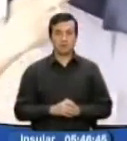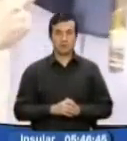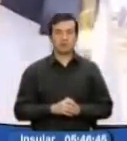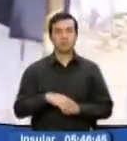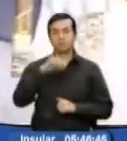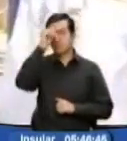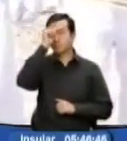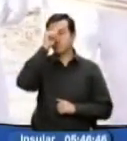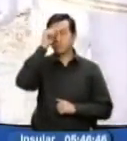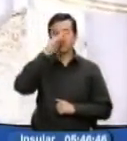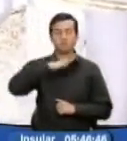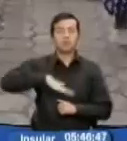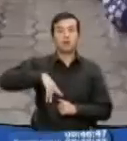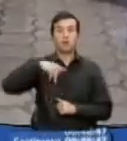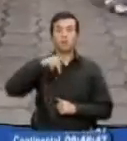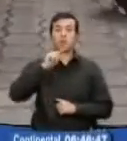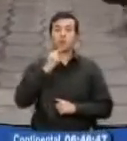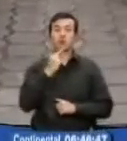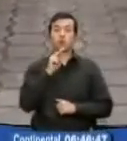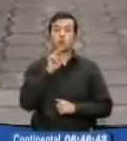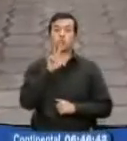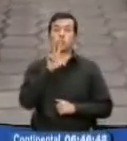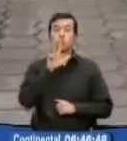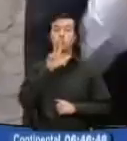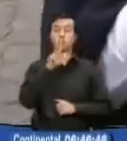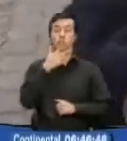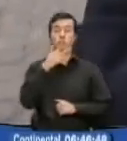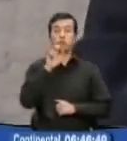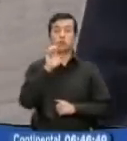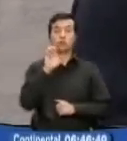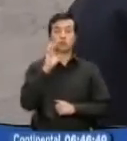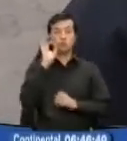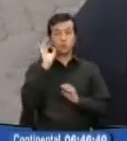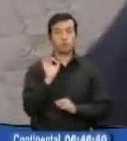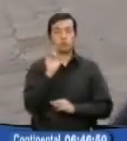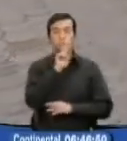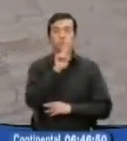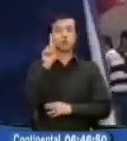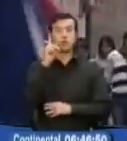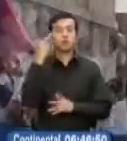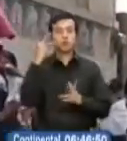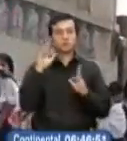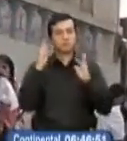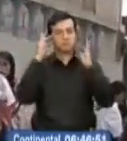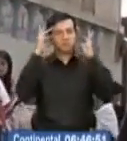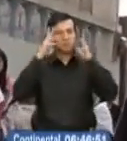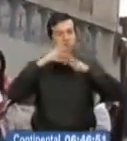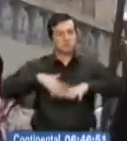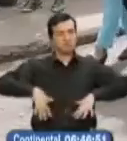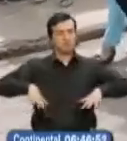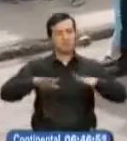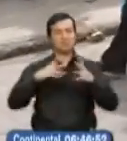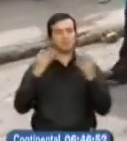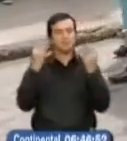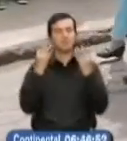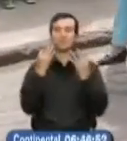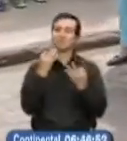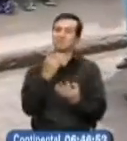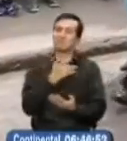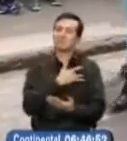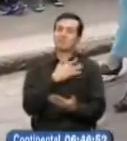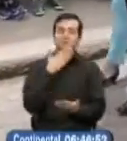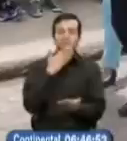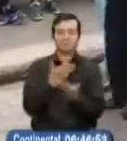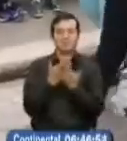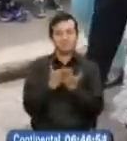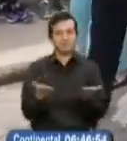Este domingo en Peguche, provincia de Imbabura, inició la edición 21 de la celebración indígena Paucarraimi. Esta fiesta se la realiza para agradecer y